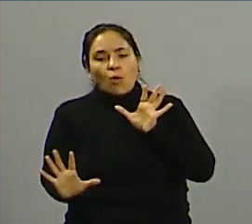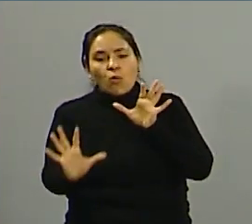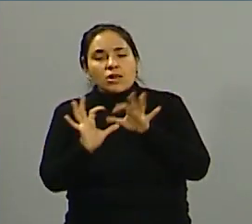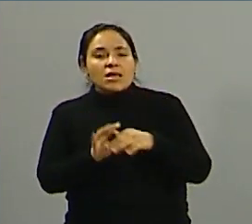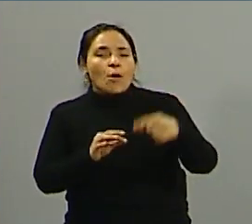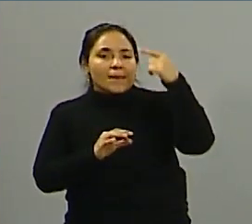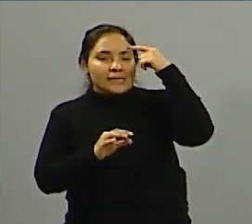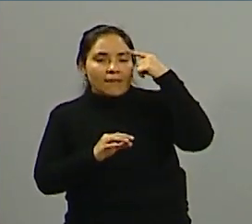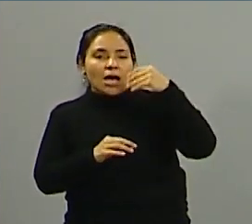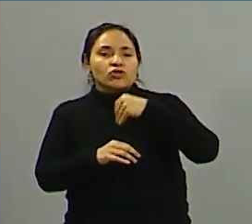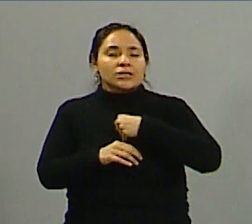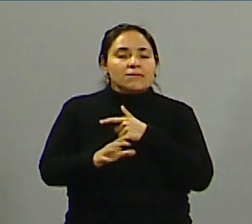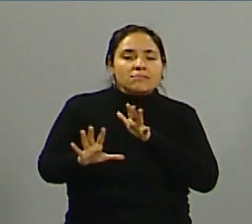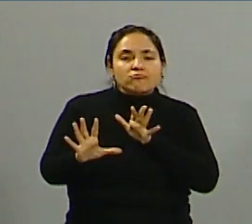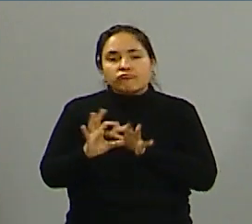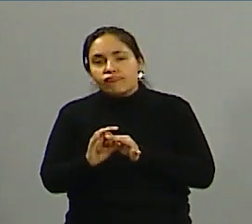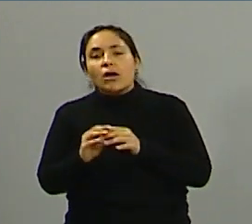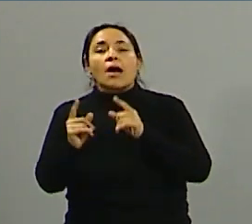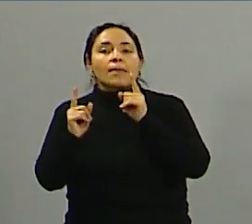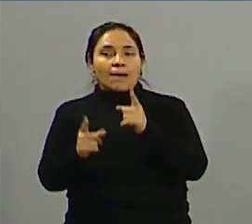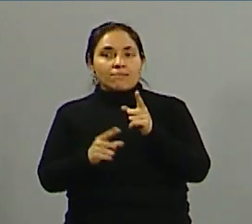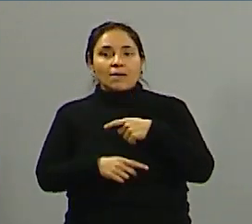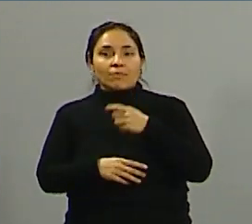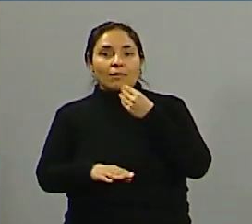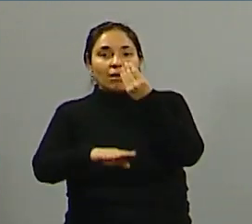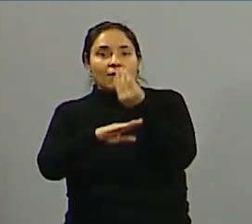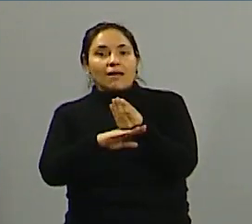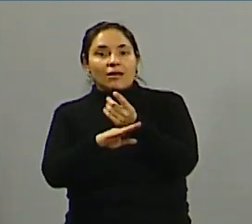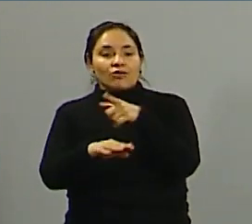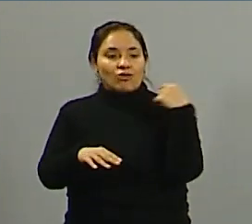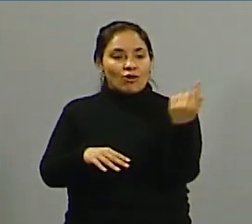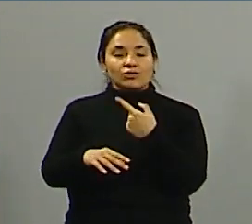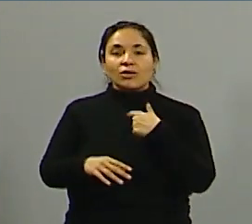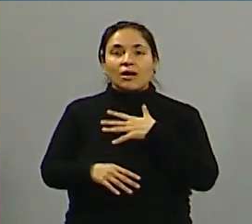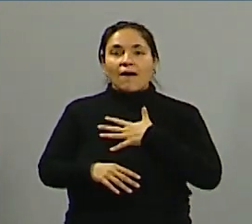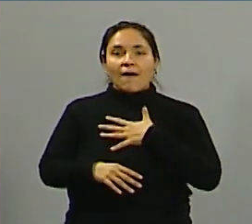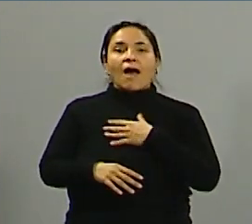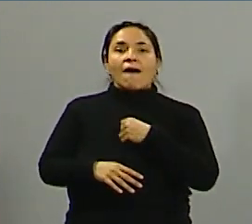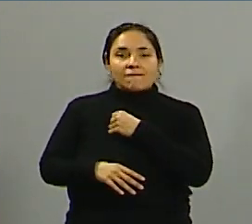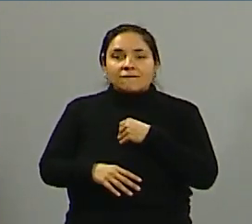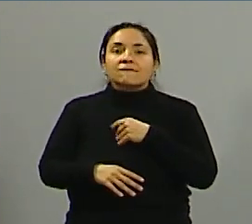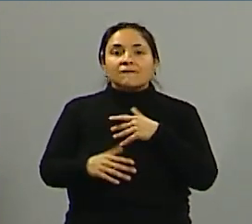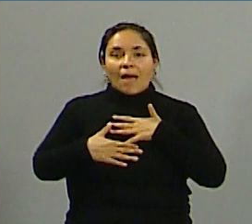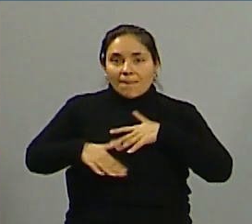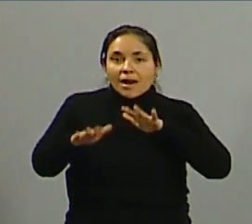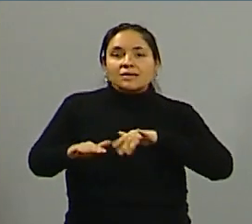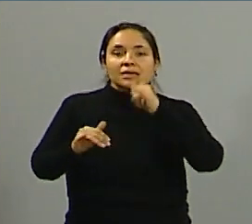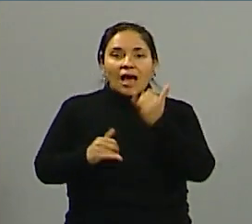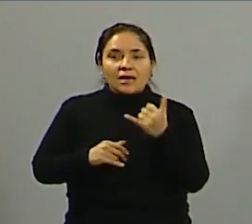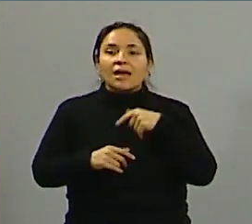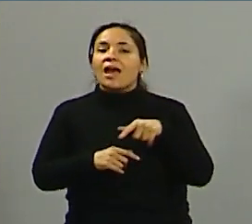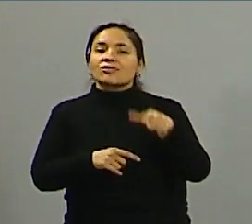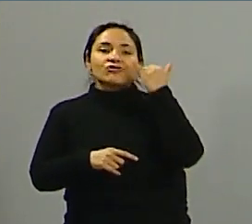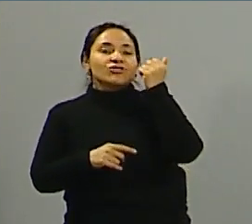que tenga ese liderazgo de hacernos vibrar, ¿no? Claro. de creer. Nosotros creo que perdimos